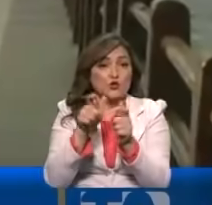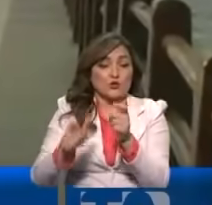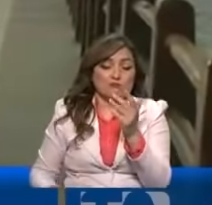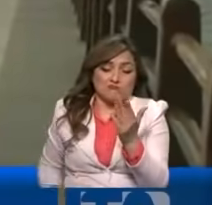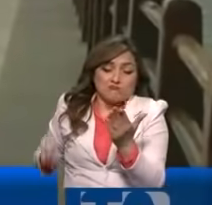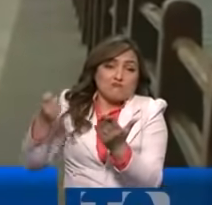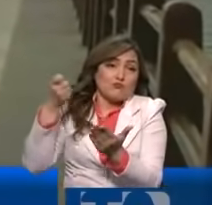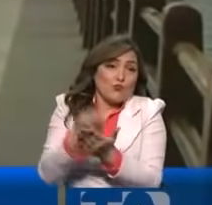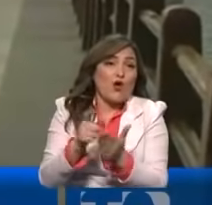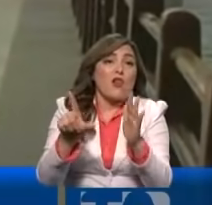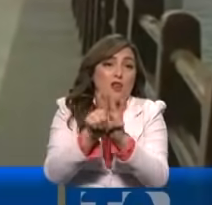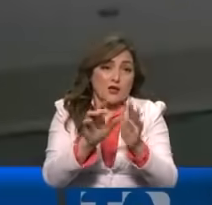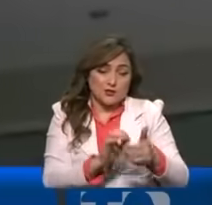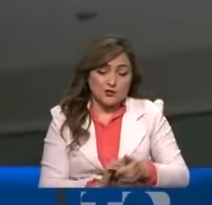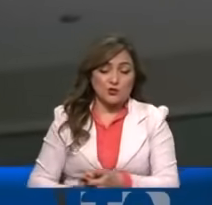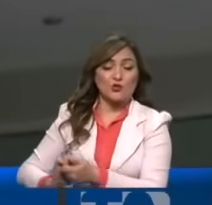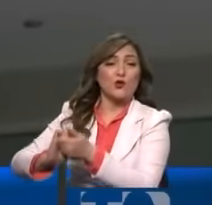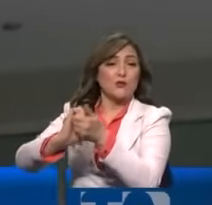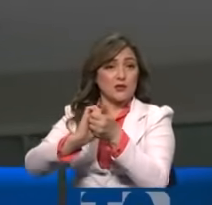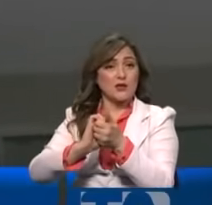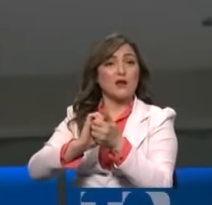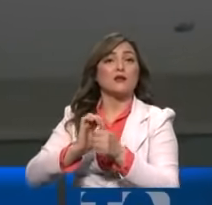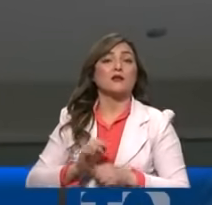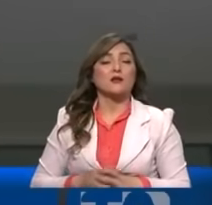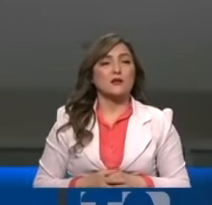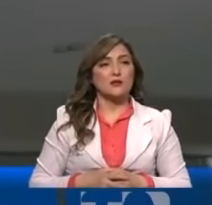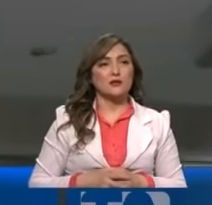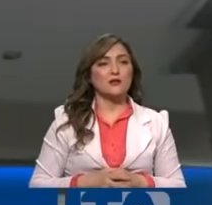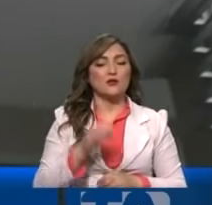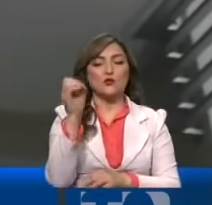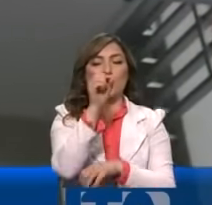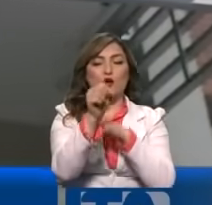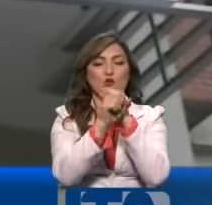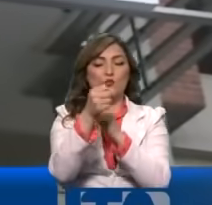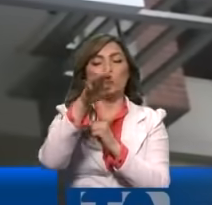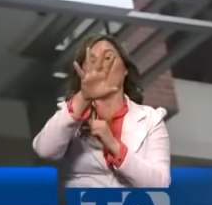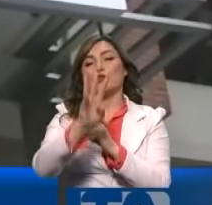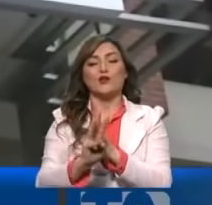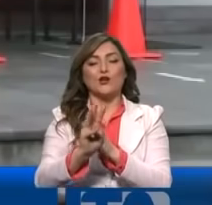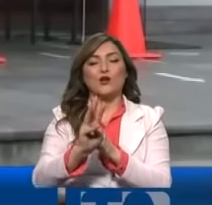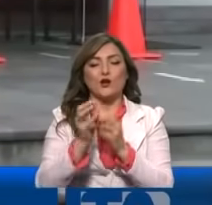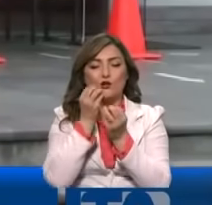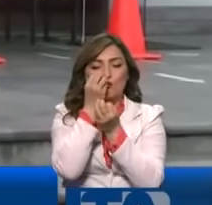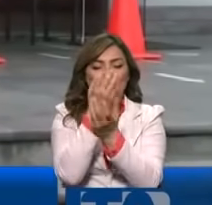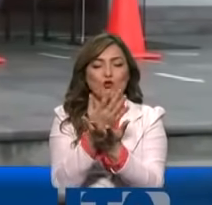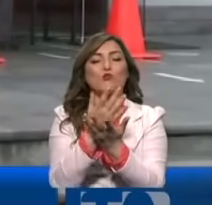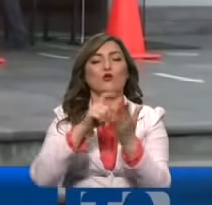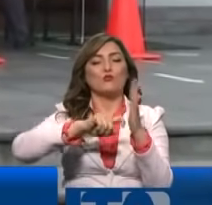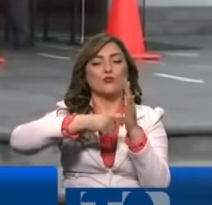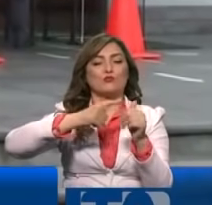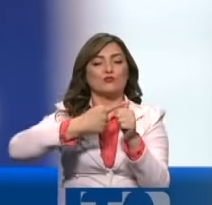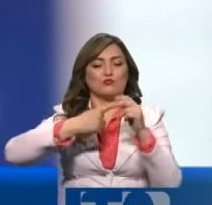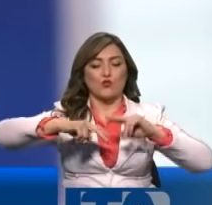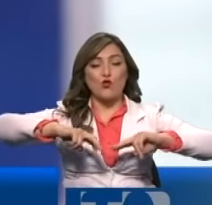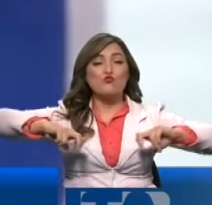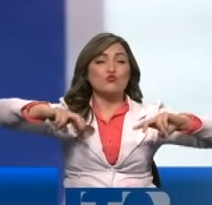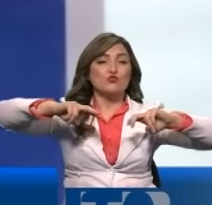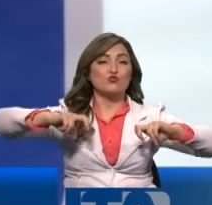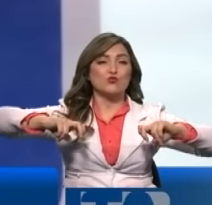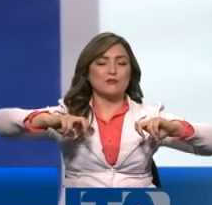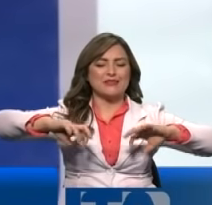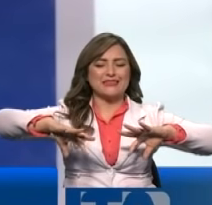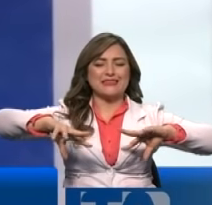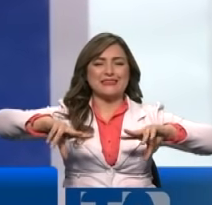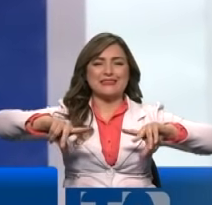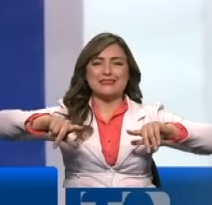a través de la Ley de Solidaridad. En octubre del 2016, tras un informe de Contraloría, se abrió la primera investigación por posibles